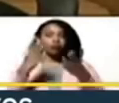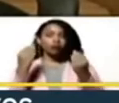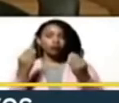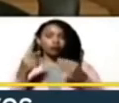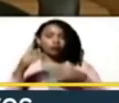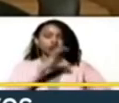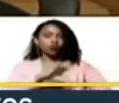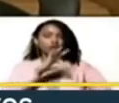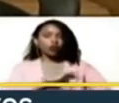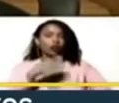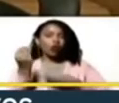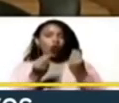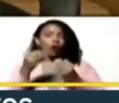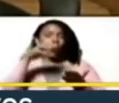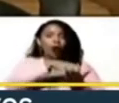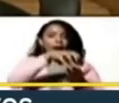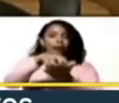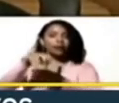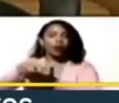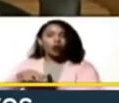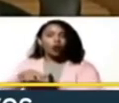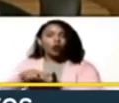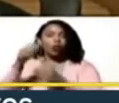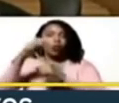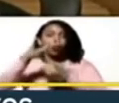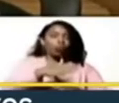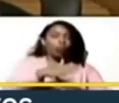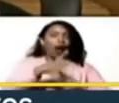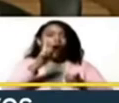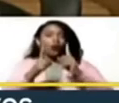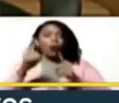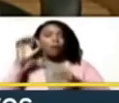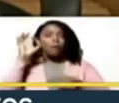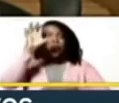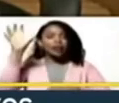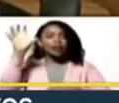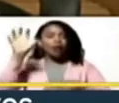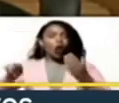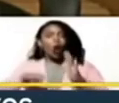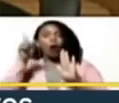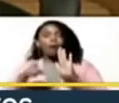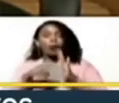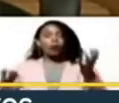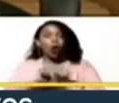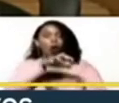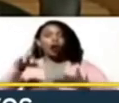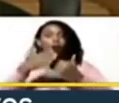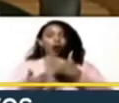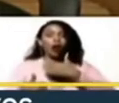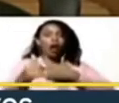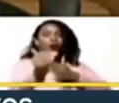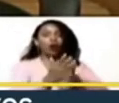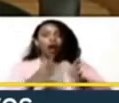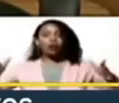medio ambiente, que al final es la defensa de la humanidad misma. Y este punto es muy interesante porque luego de tantos